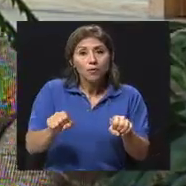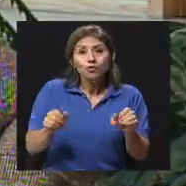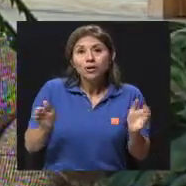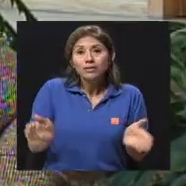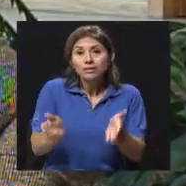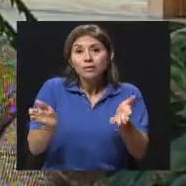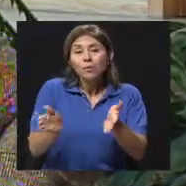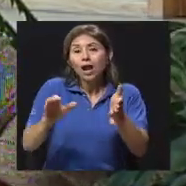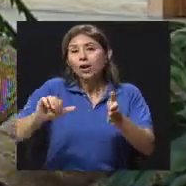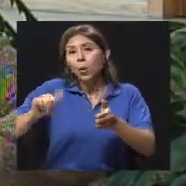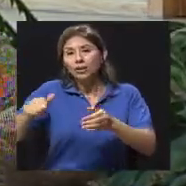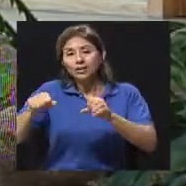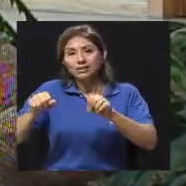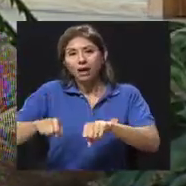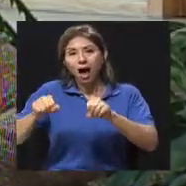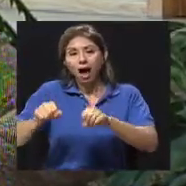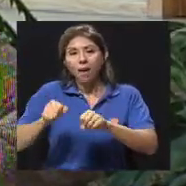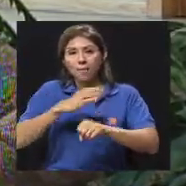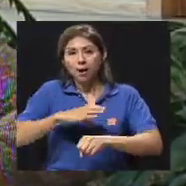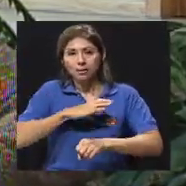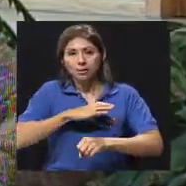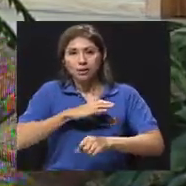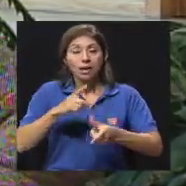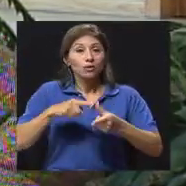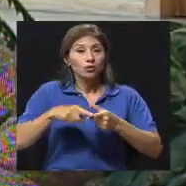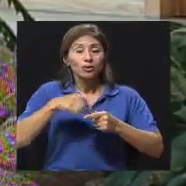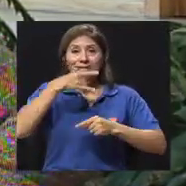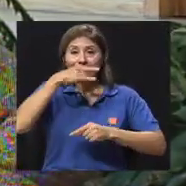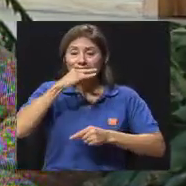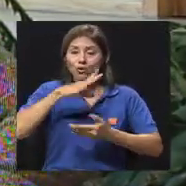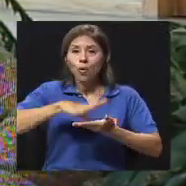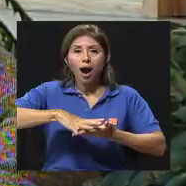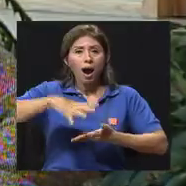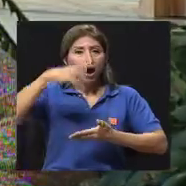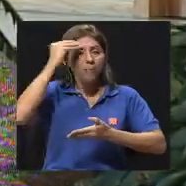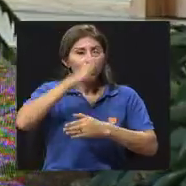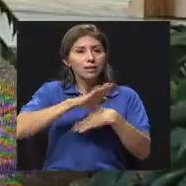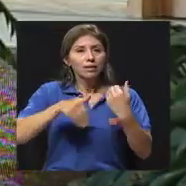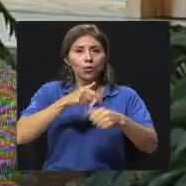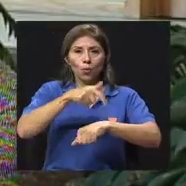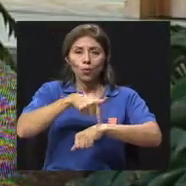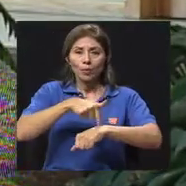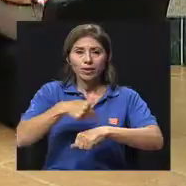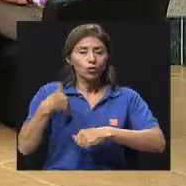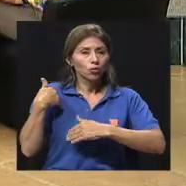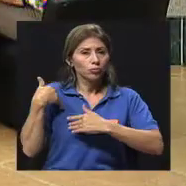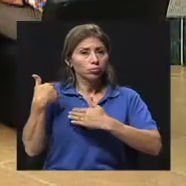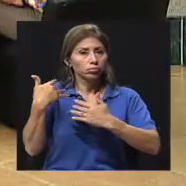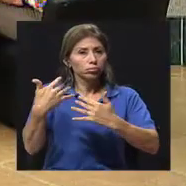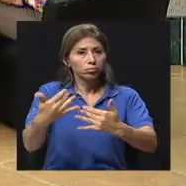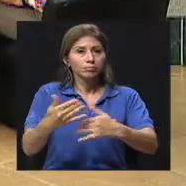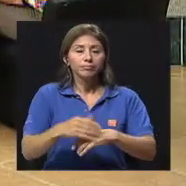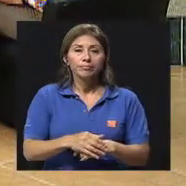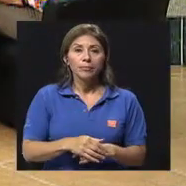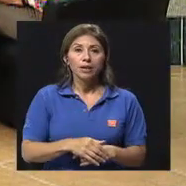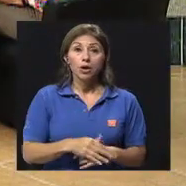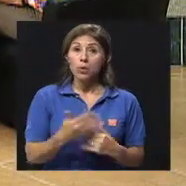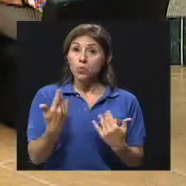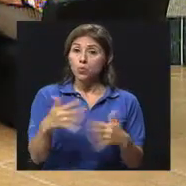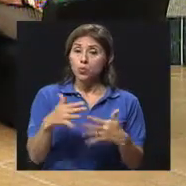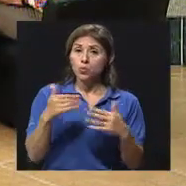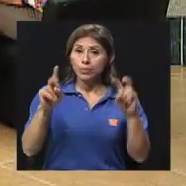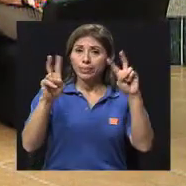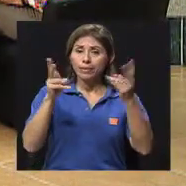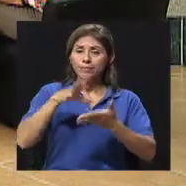sus capacidades. Entonces el niño aprende en todo momento. Ahora, esto del aprendizaje, yo creo que, ¿verdad, Saúl? ¿Cómo